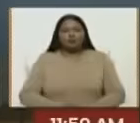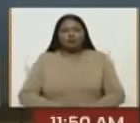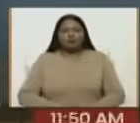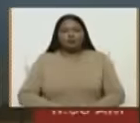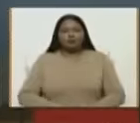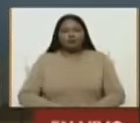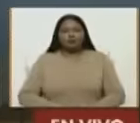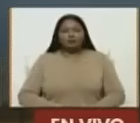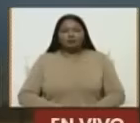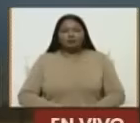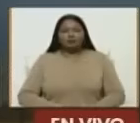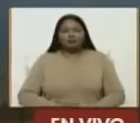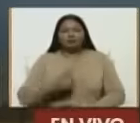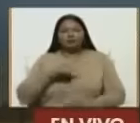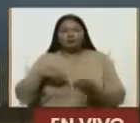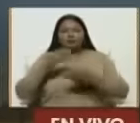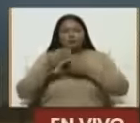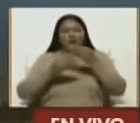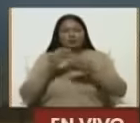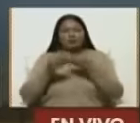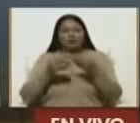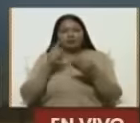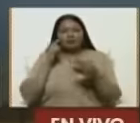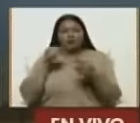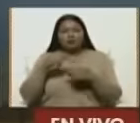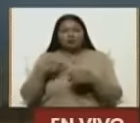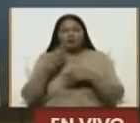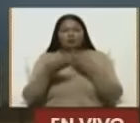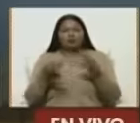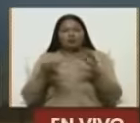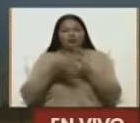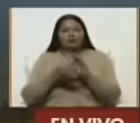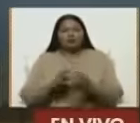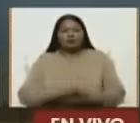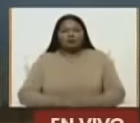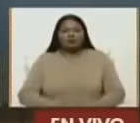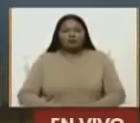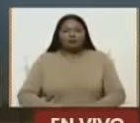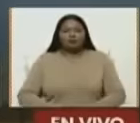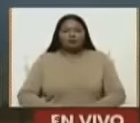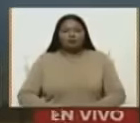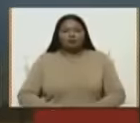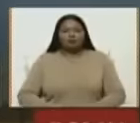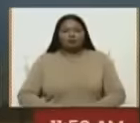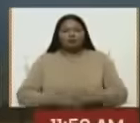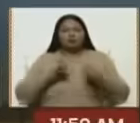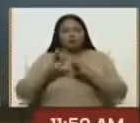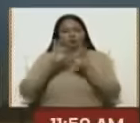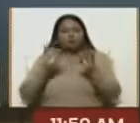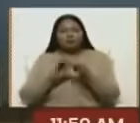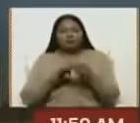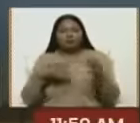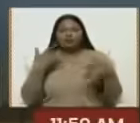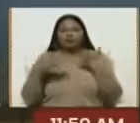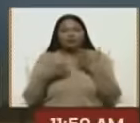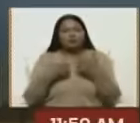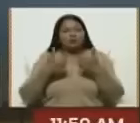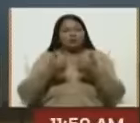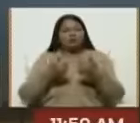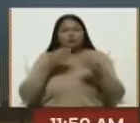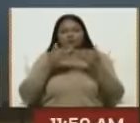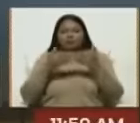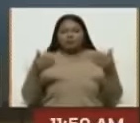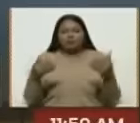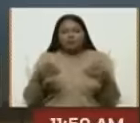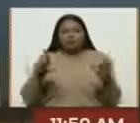dos casos que de alguna manera yo pudiera vincularlos a una misma actividad ilícita al margen de